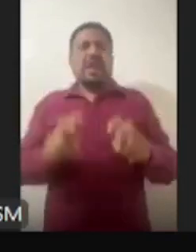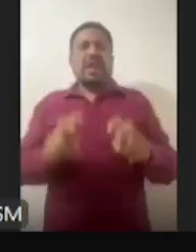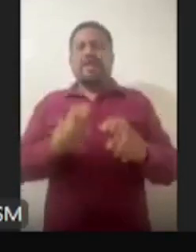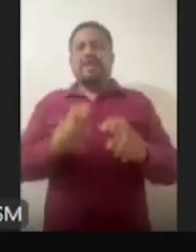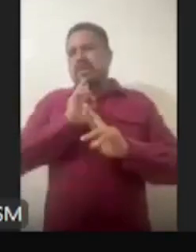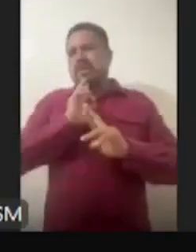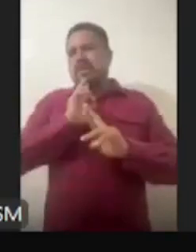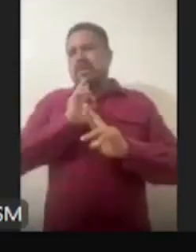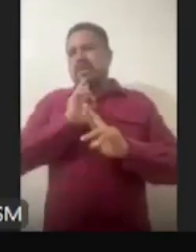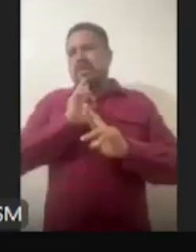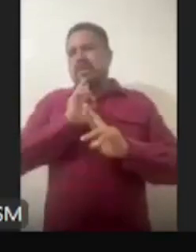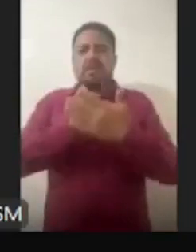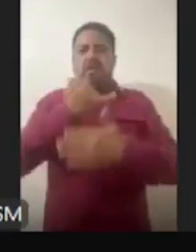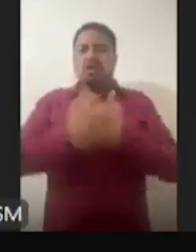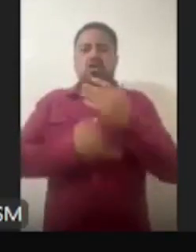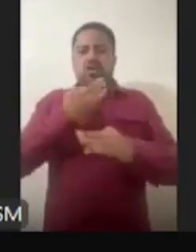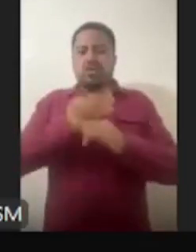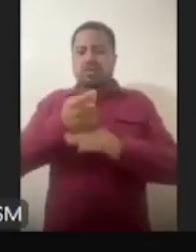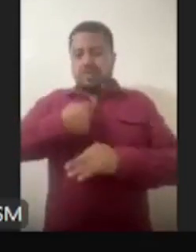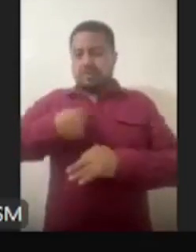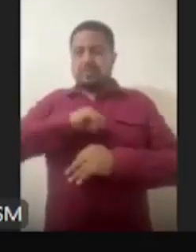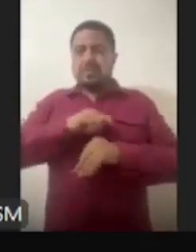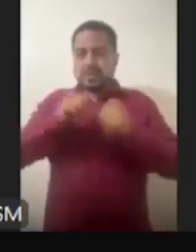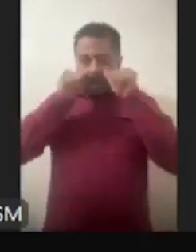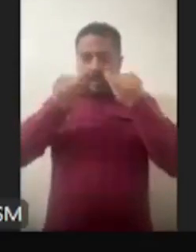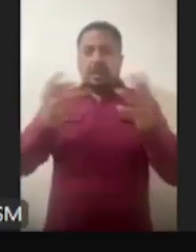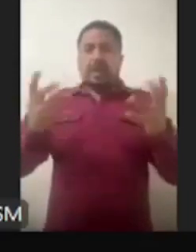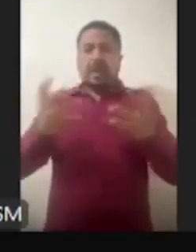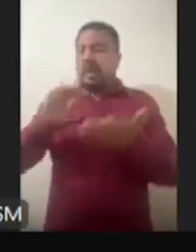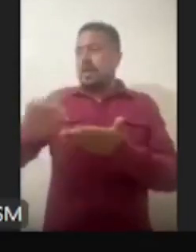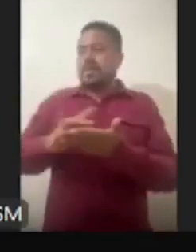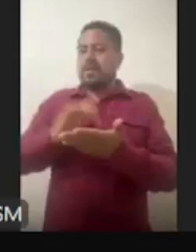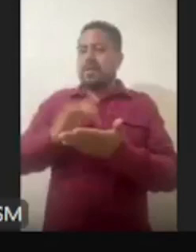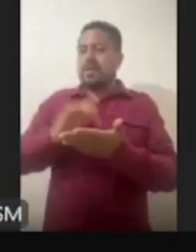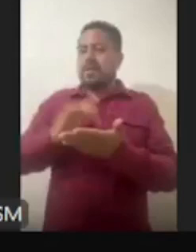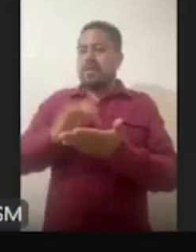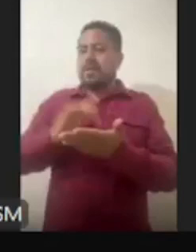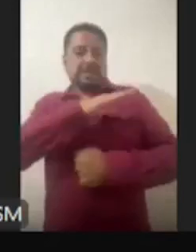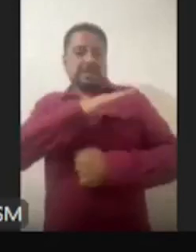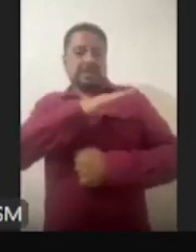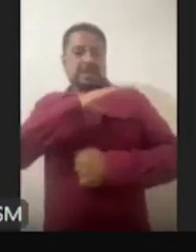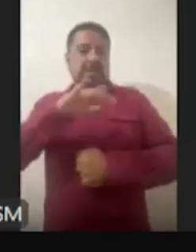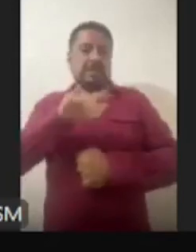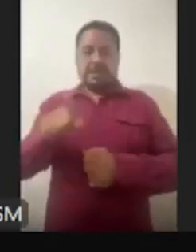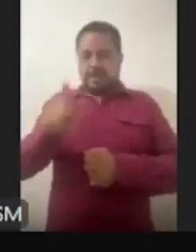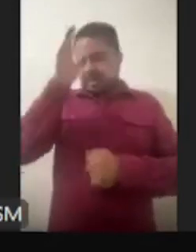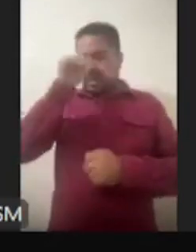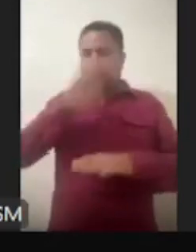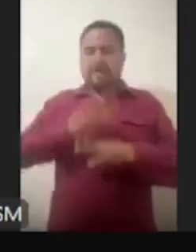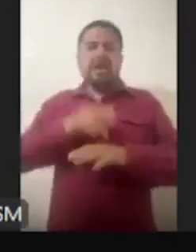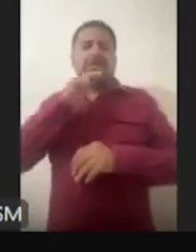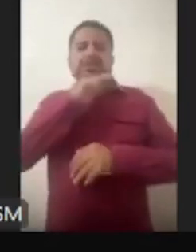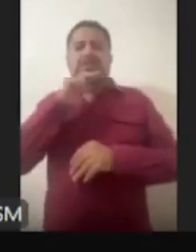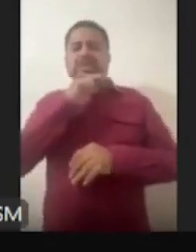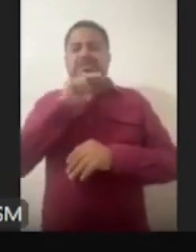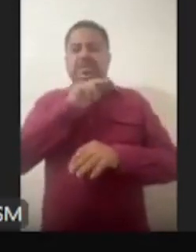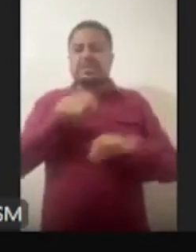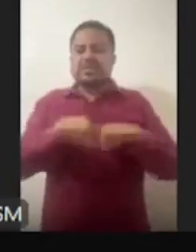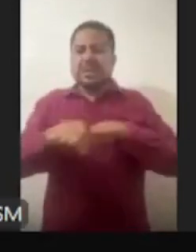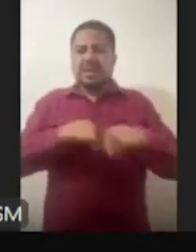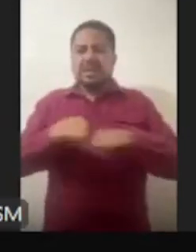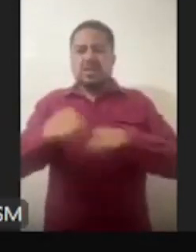que nos ocupan se realizarán con el apoyo del secretario general de acuerdos a efectos de agilizar los trabajos de esta